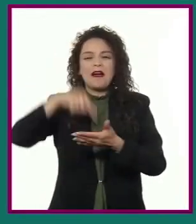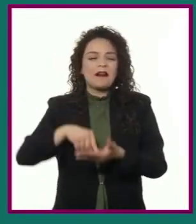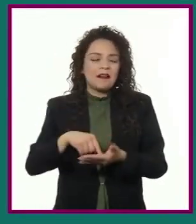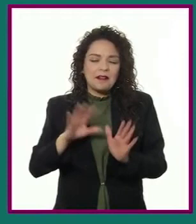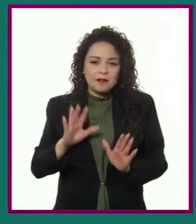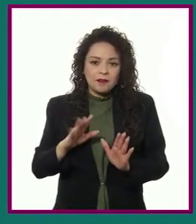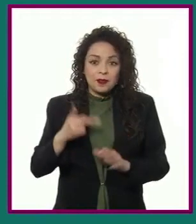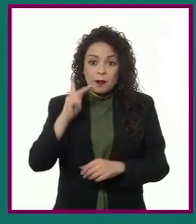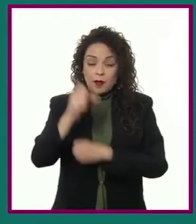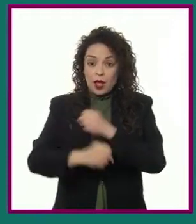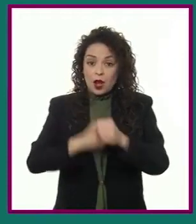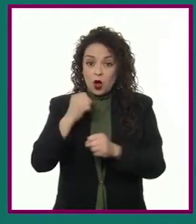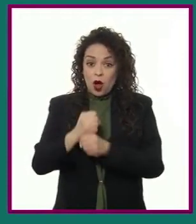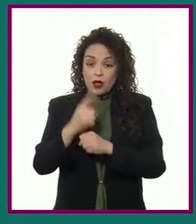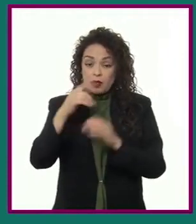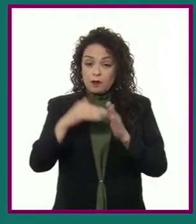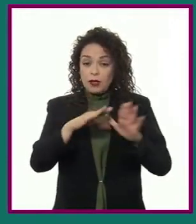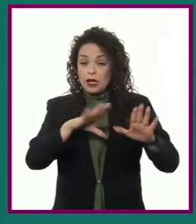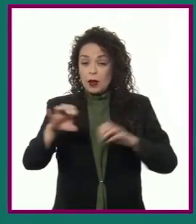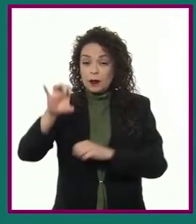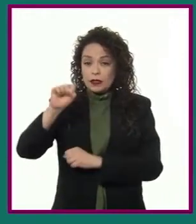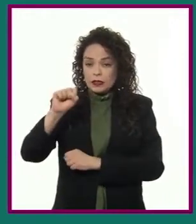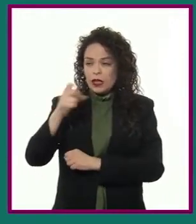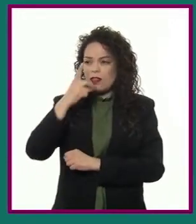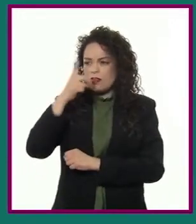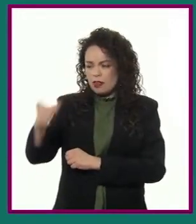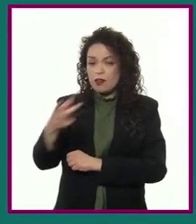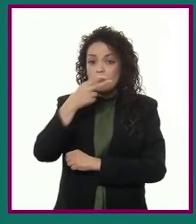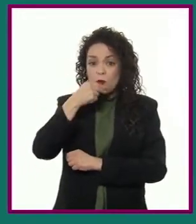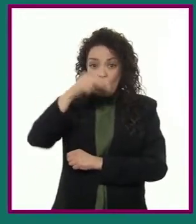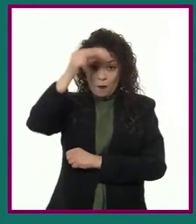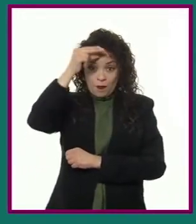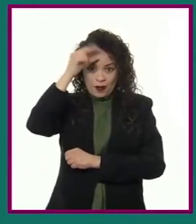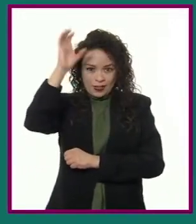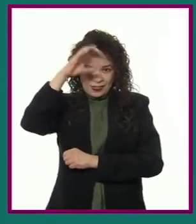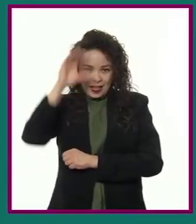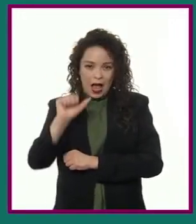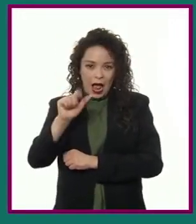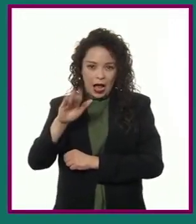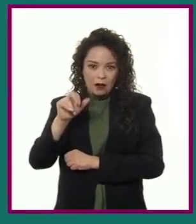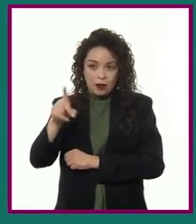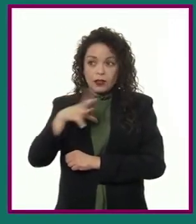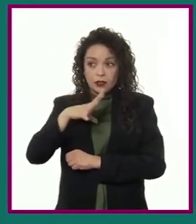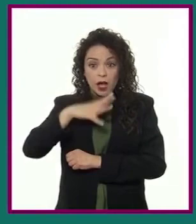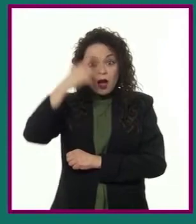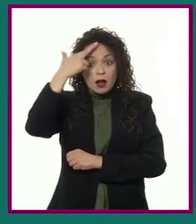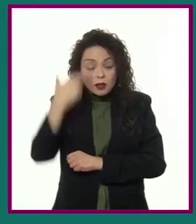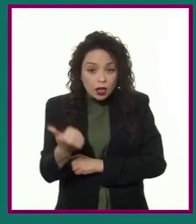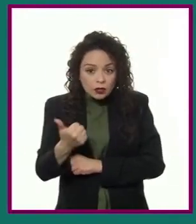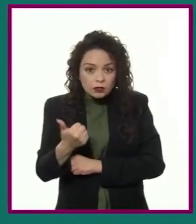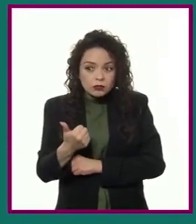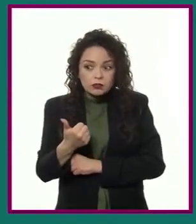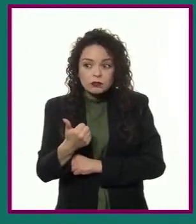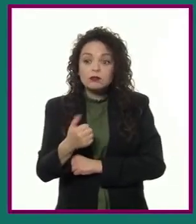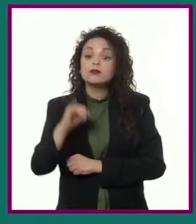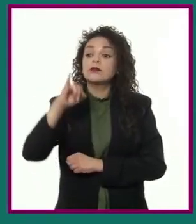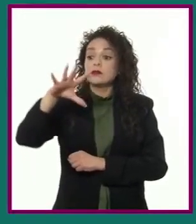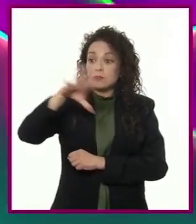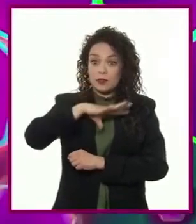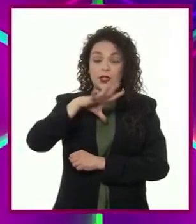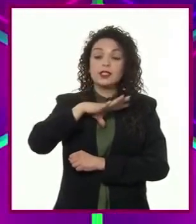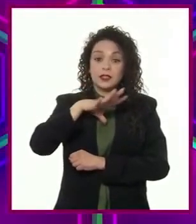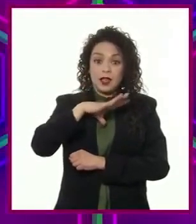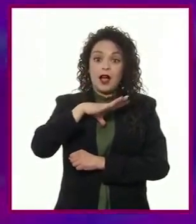60 se planteó que si Einstein tenía razón, los agujeros negros tenían que existir en la